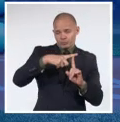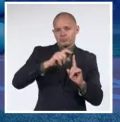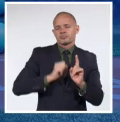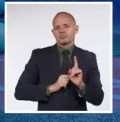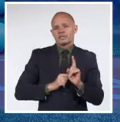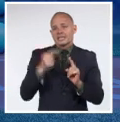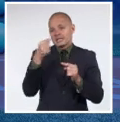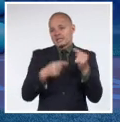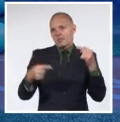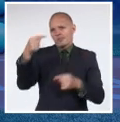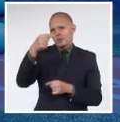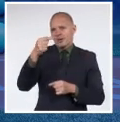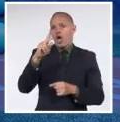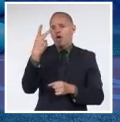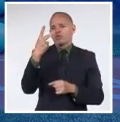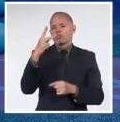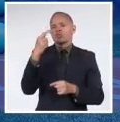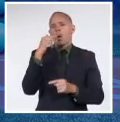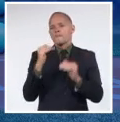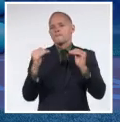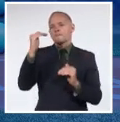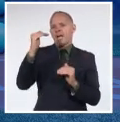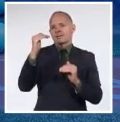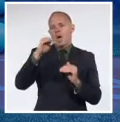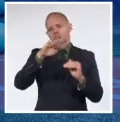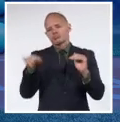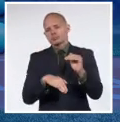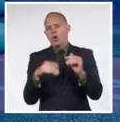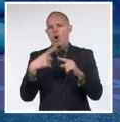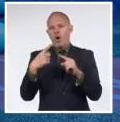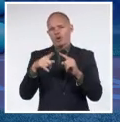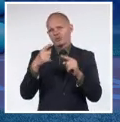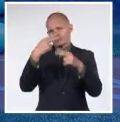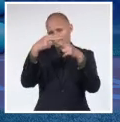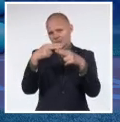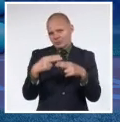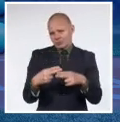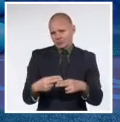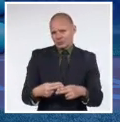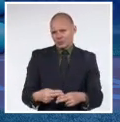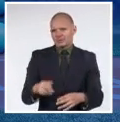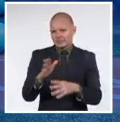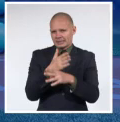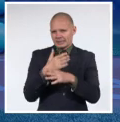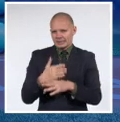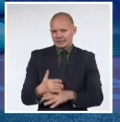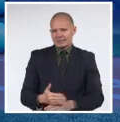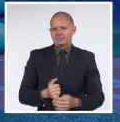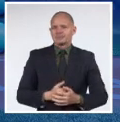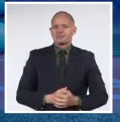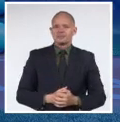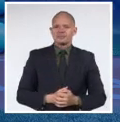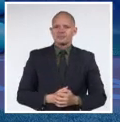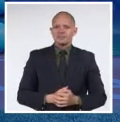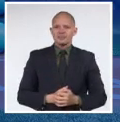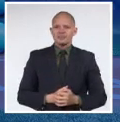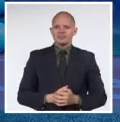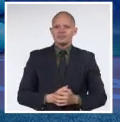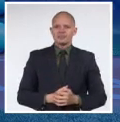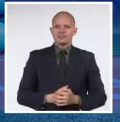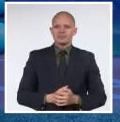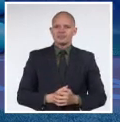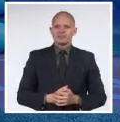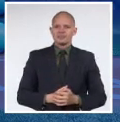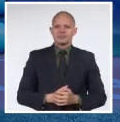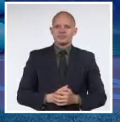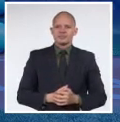cima con 2 juegos de ventaja sobre Ganaderos. Luego aparecen Tabacaleros y bien cerca están abrazados Cafetaleros y